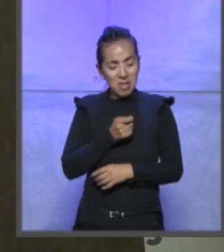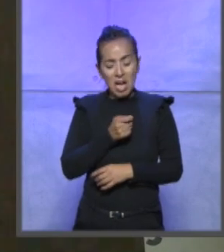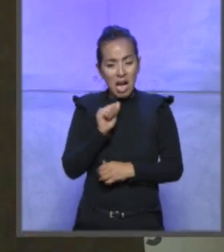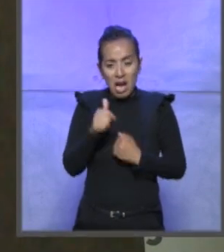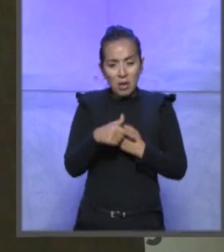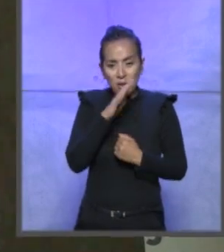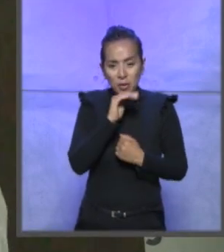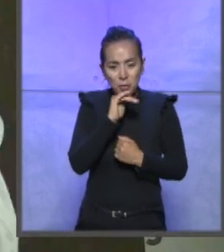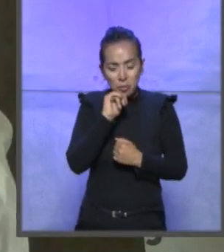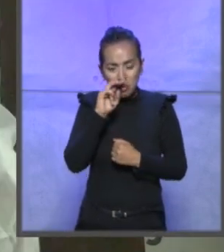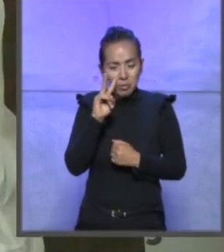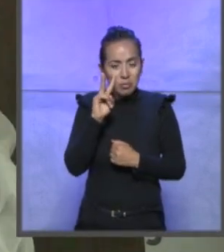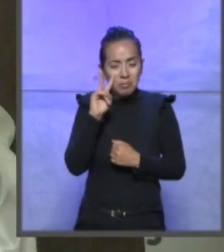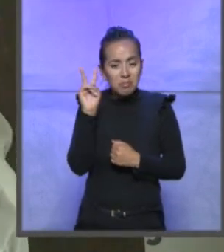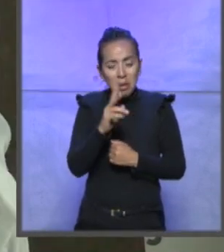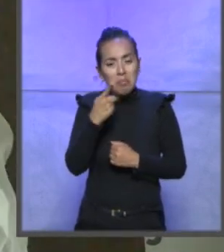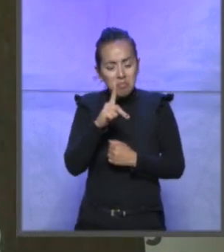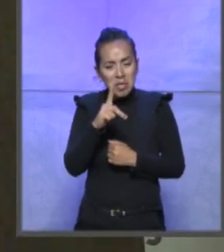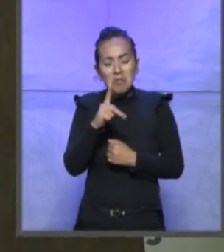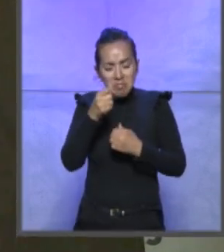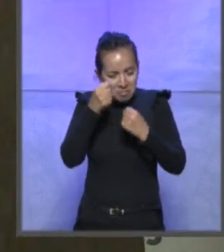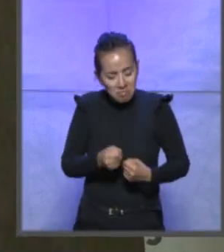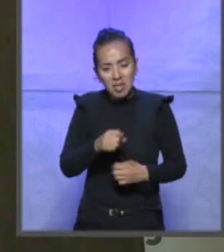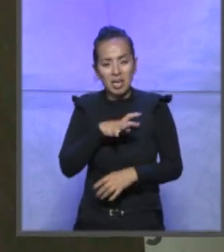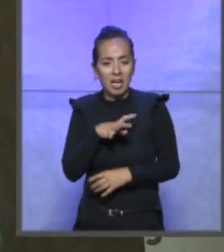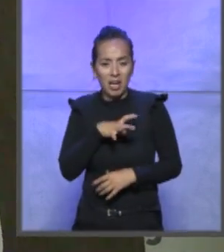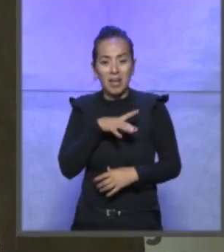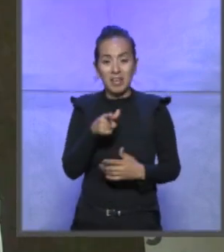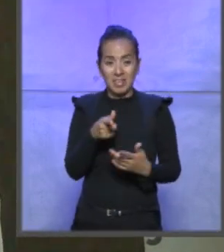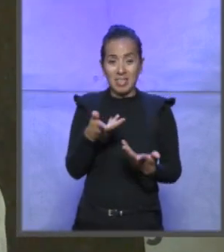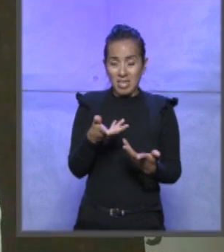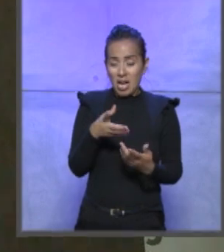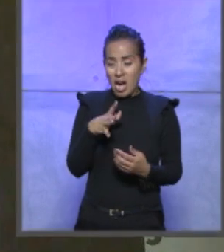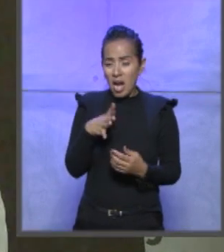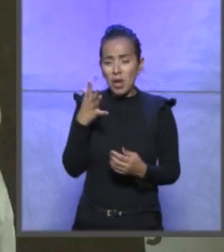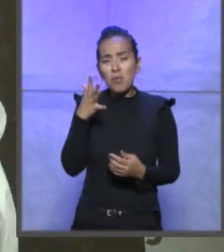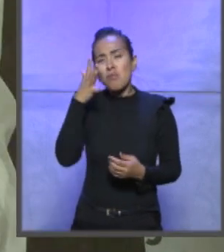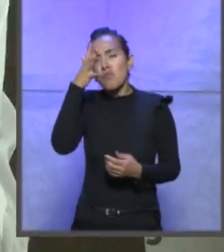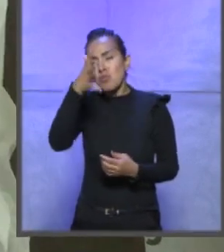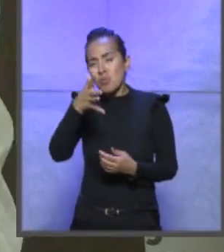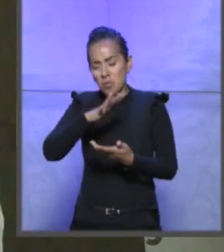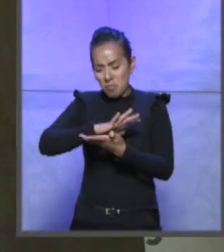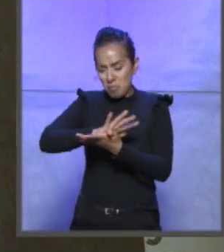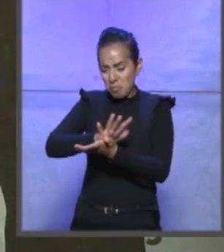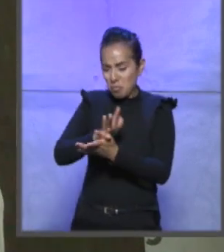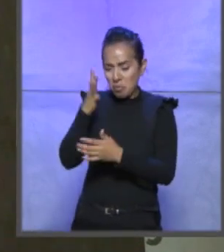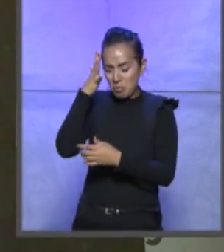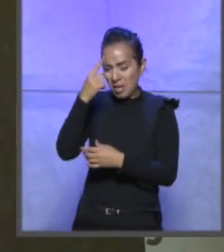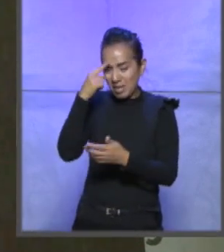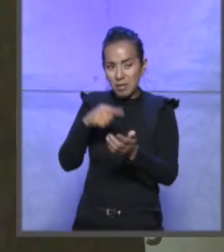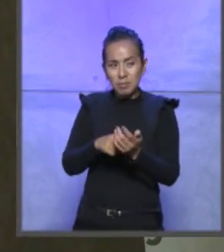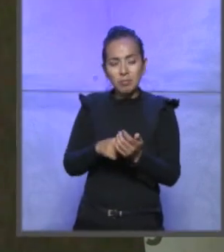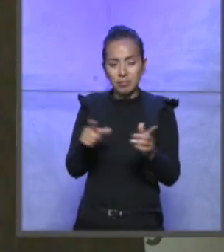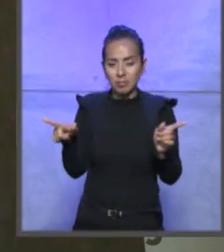habiendo discriminación. ¿Y qué es lo que hemos visto todavía? La realidad de que ya no va a haber en un tiempo la discriminación. En eso estamos